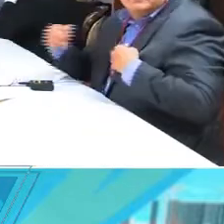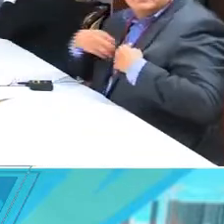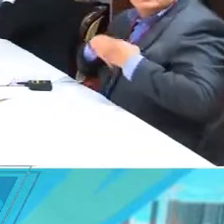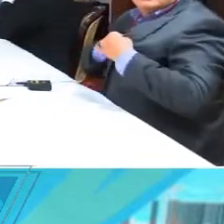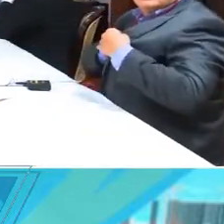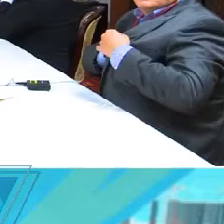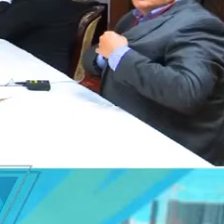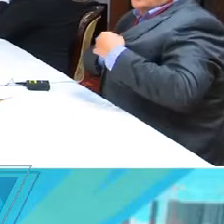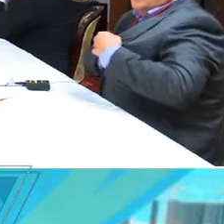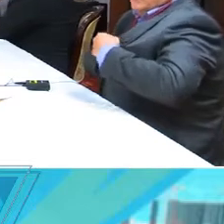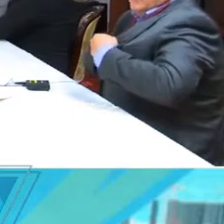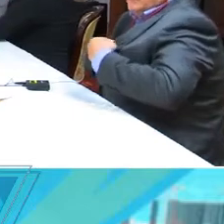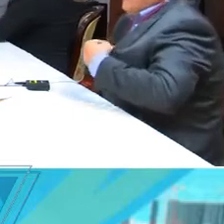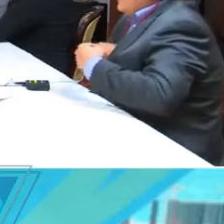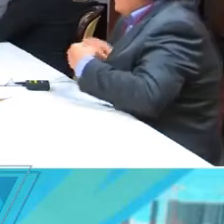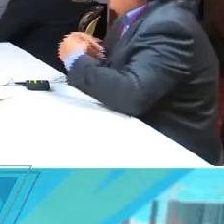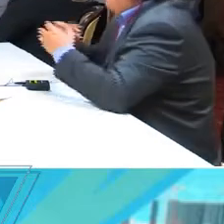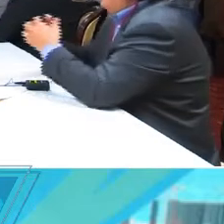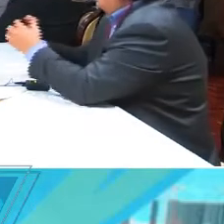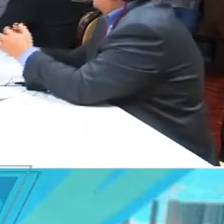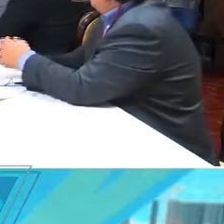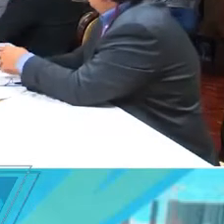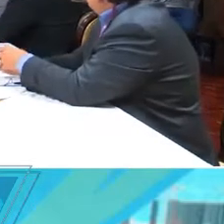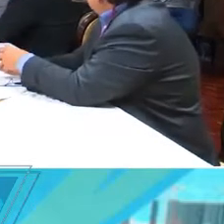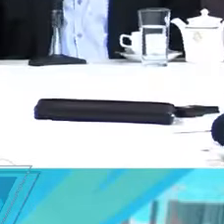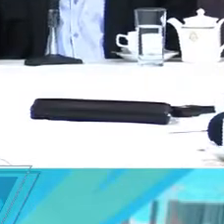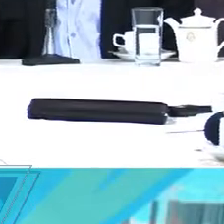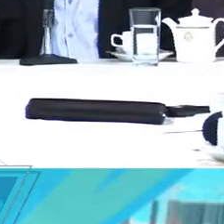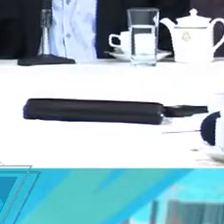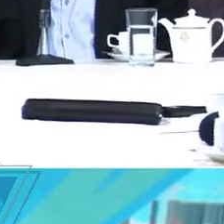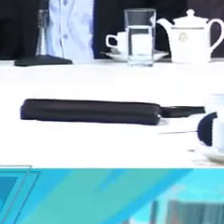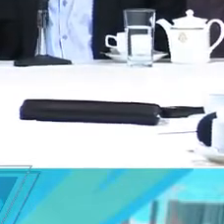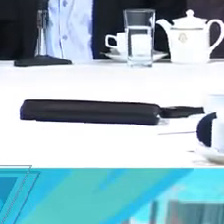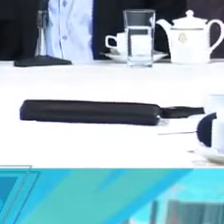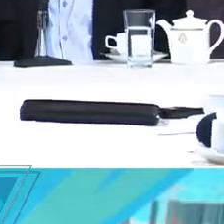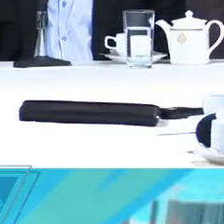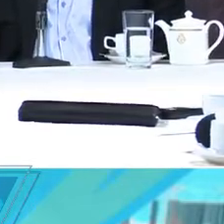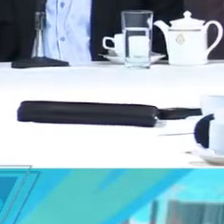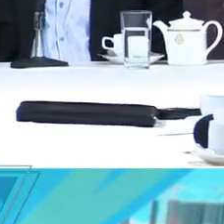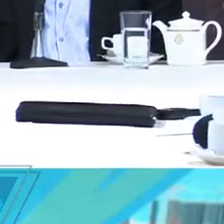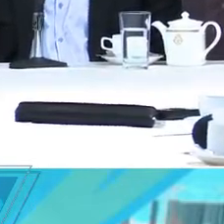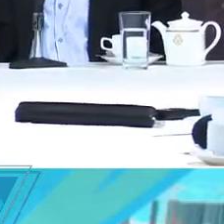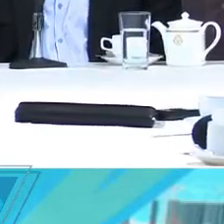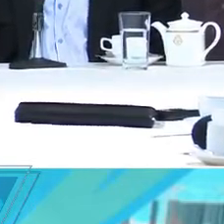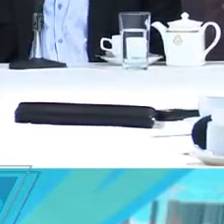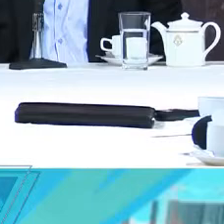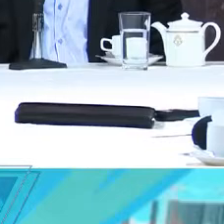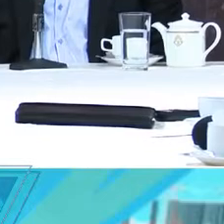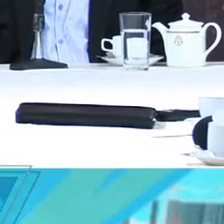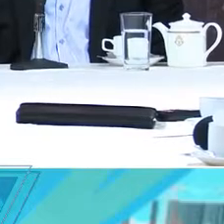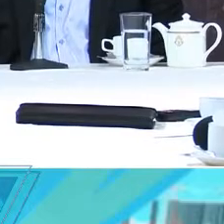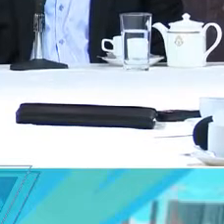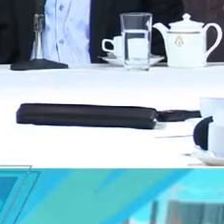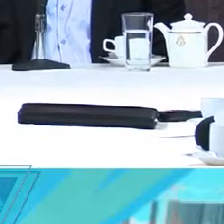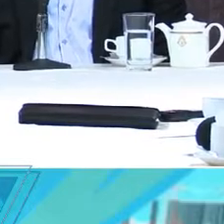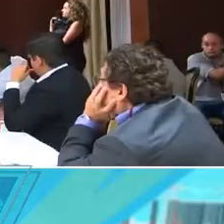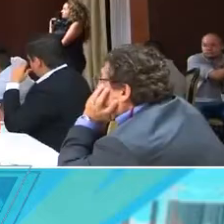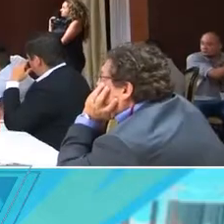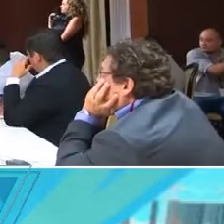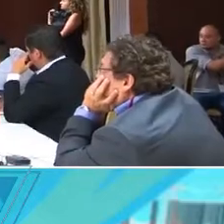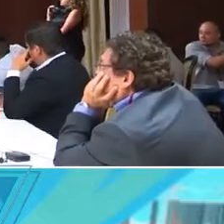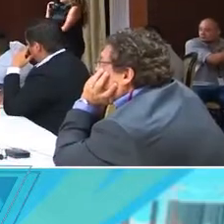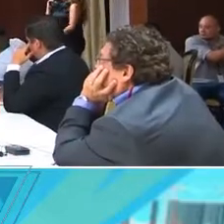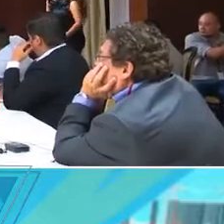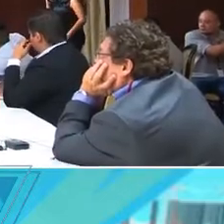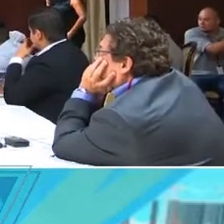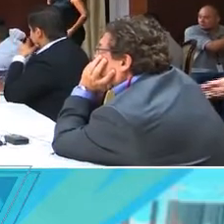recursos los va a asumir? Y se asume con más deuda. Lo que pasa es que ahora estamos hablando de una propuesta del gobierno al Fondo